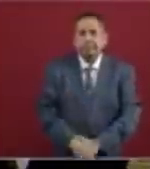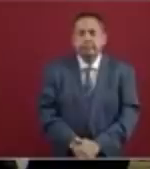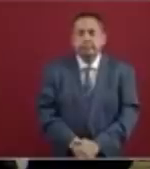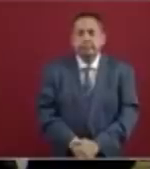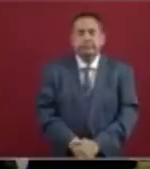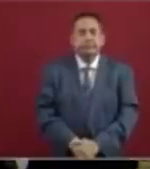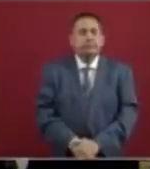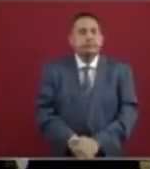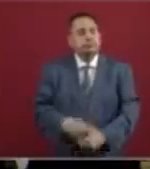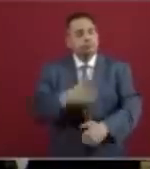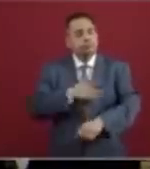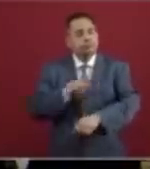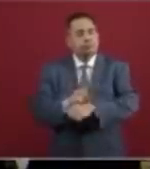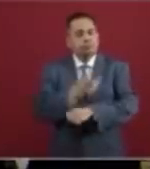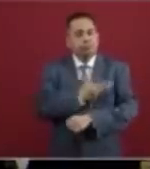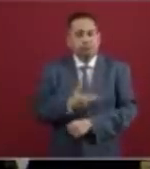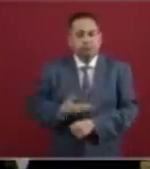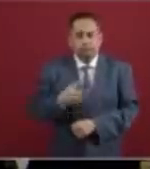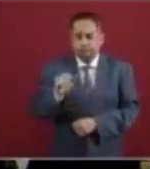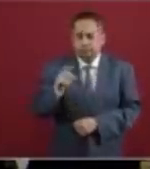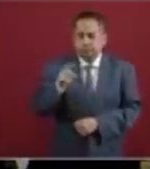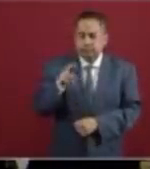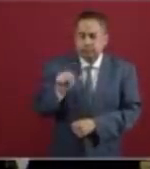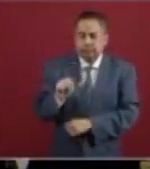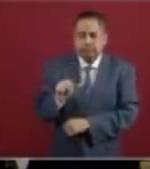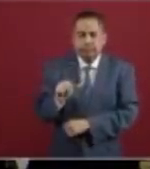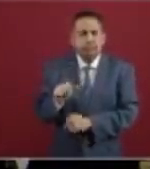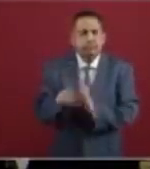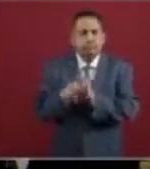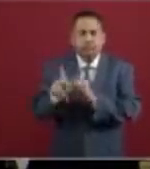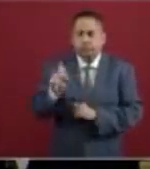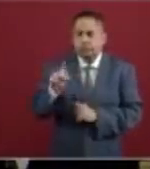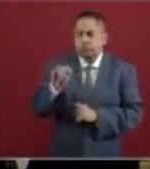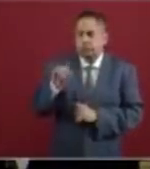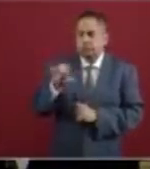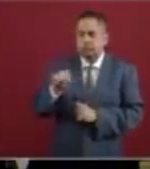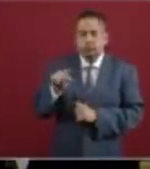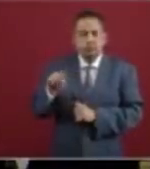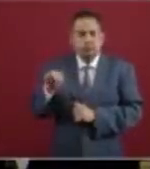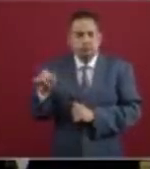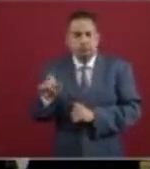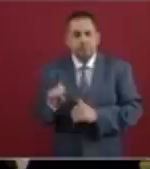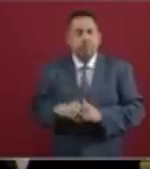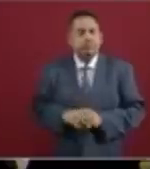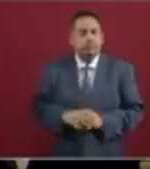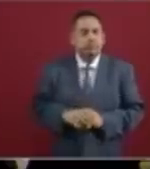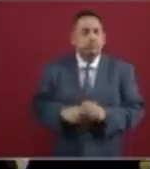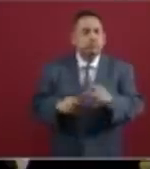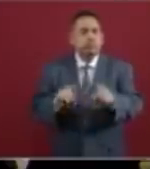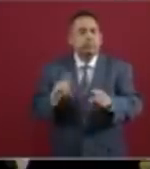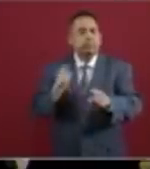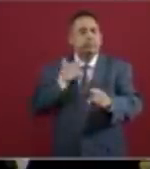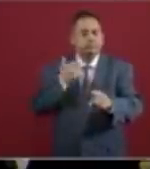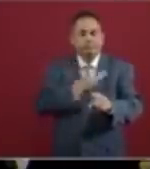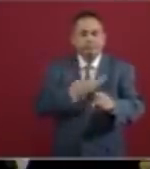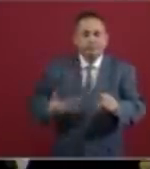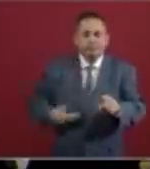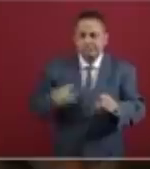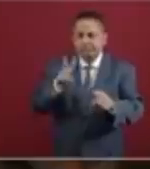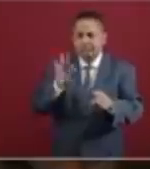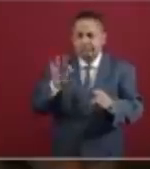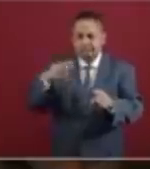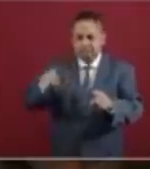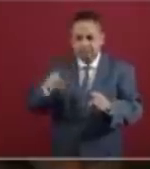Buenos días, presidente. Andrea Cruz, de Político.mx. Tras el incidente que tuvo el expresidente Vicente Fox, ¿tuvo contacto directo con